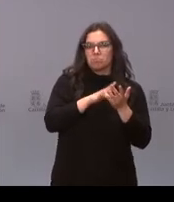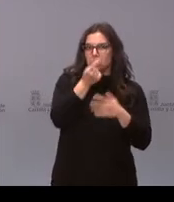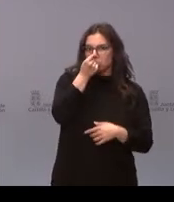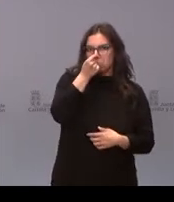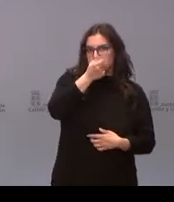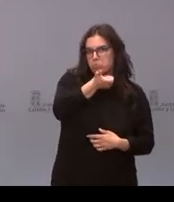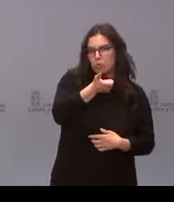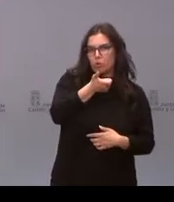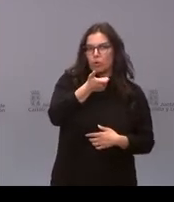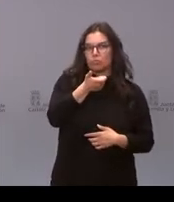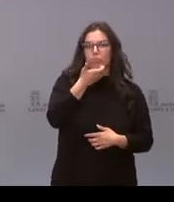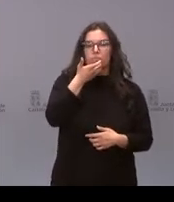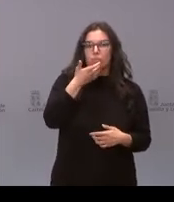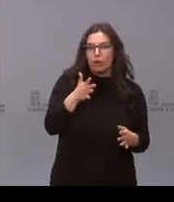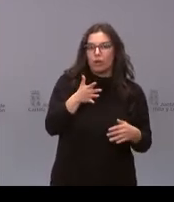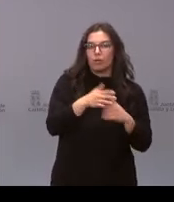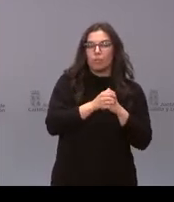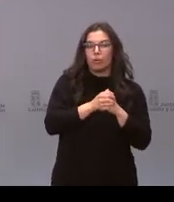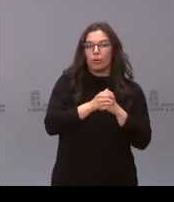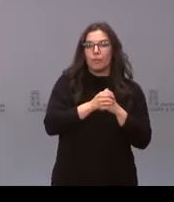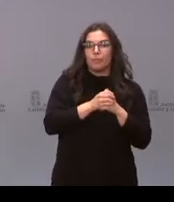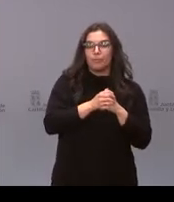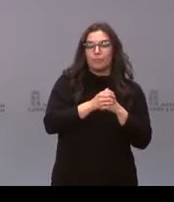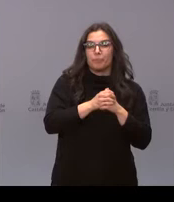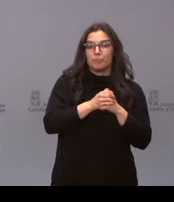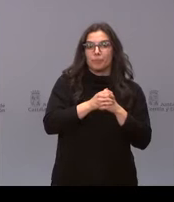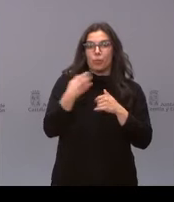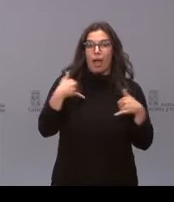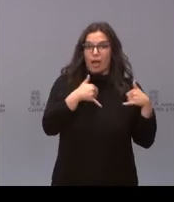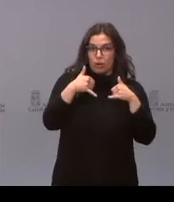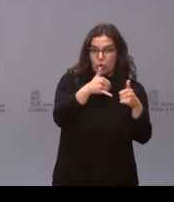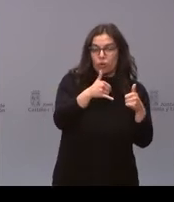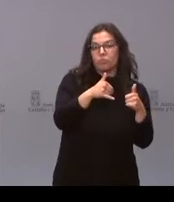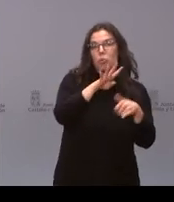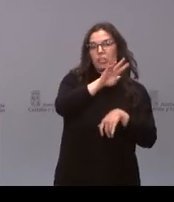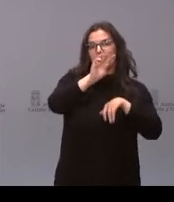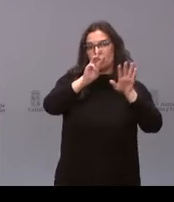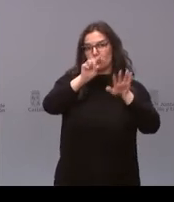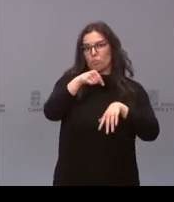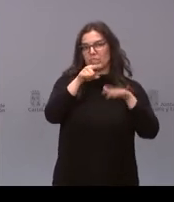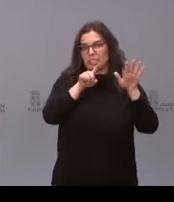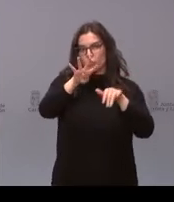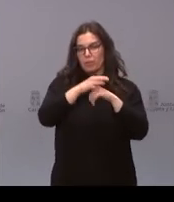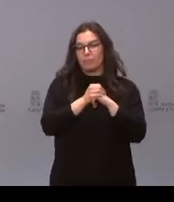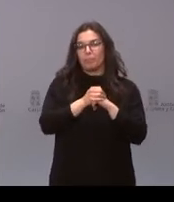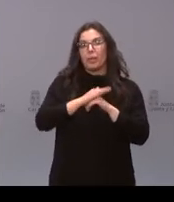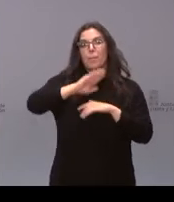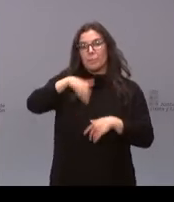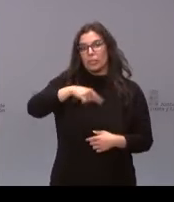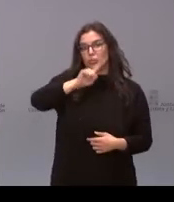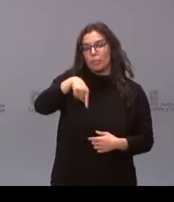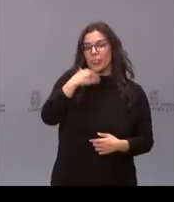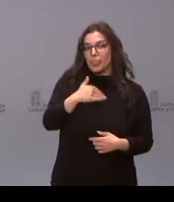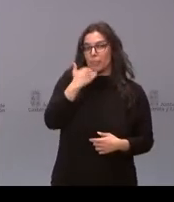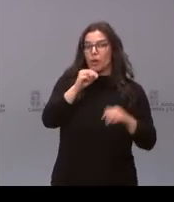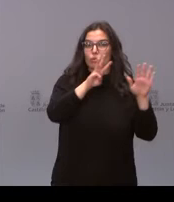bajas como por ejemplo la del arroyo de la encomienda que sean 48 69 también más bajas están en zamora